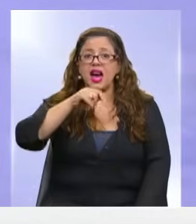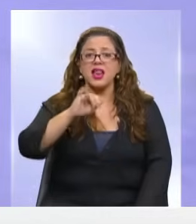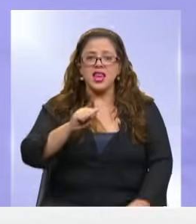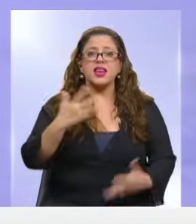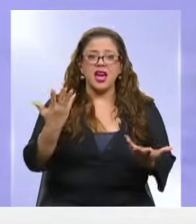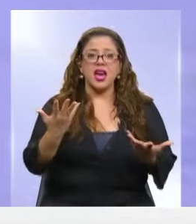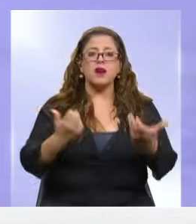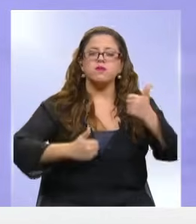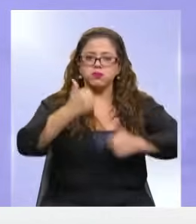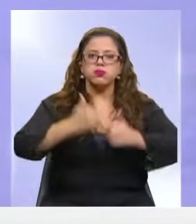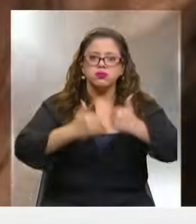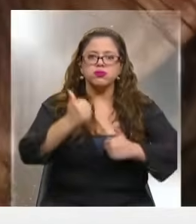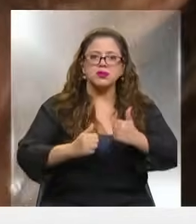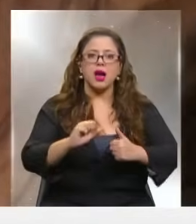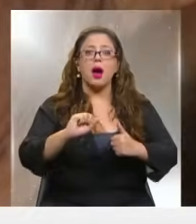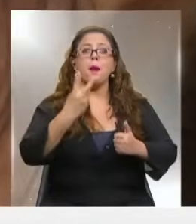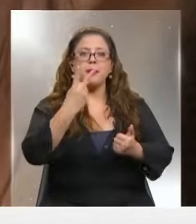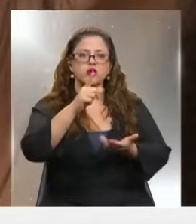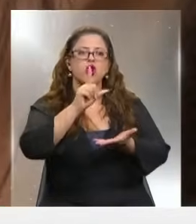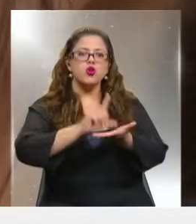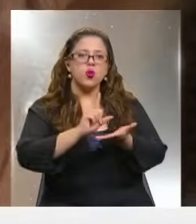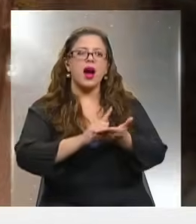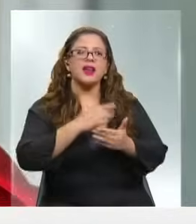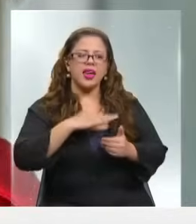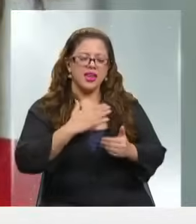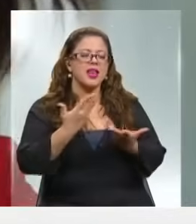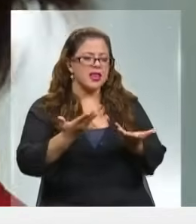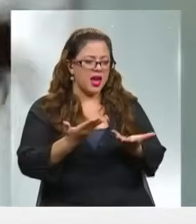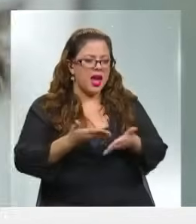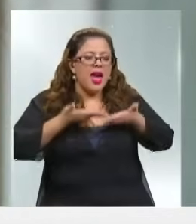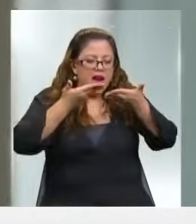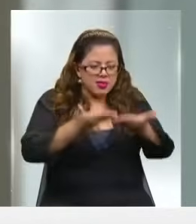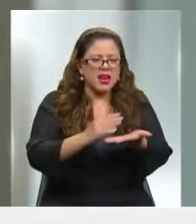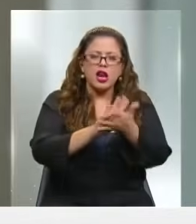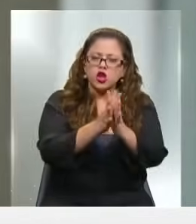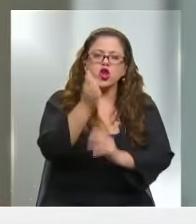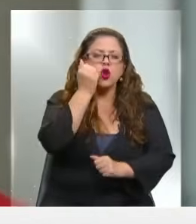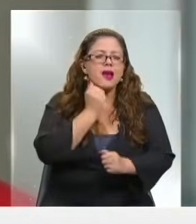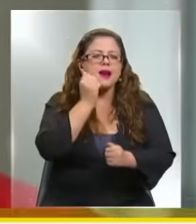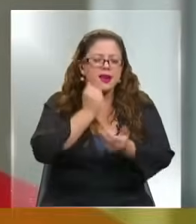para su segunda casa, a la que quiere retribuir todo el cariño recibido.